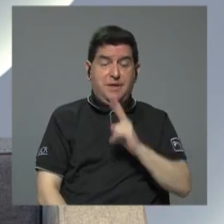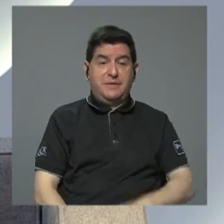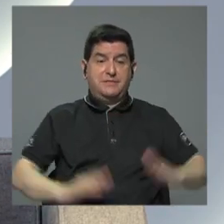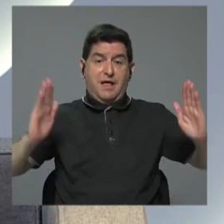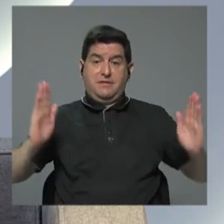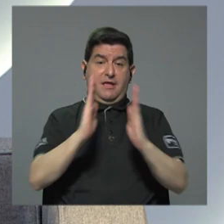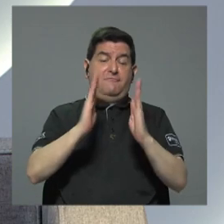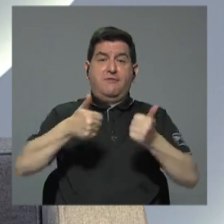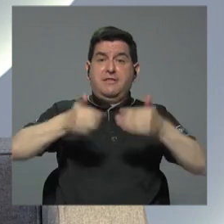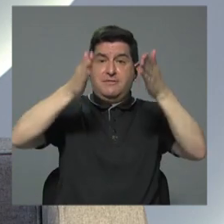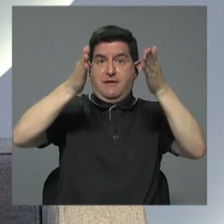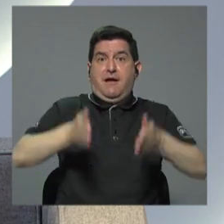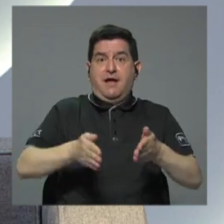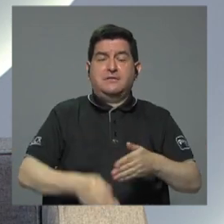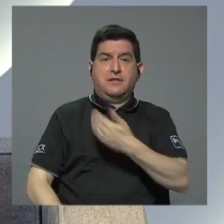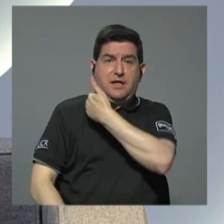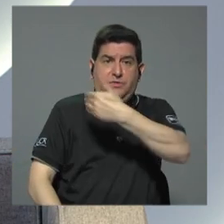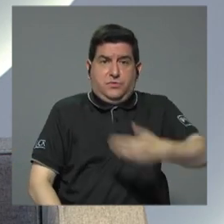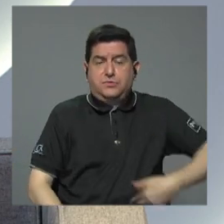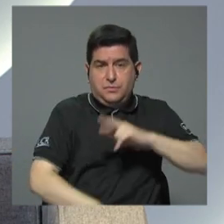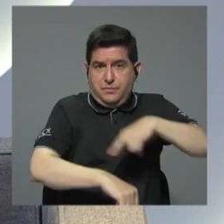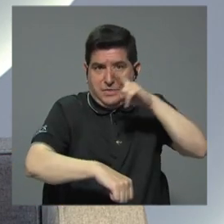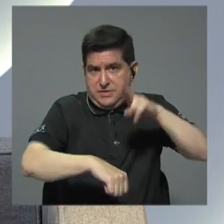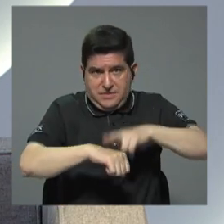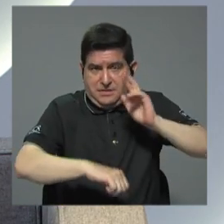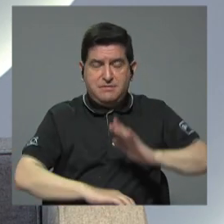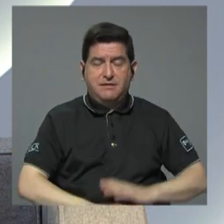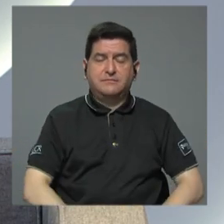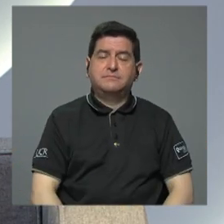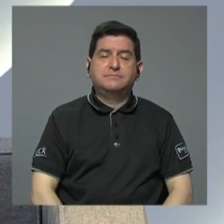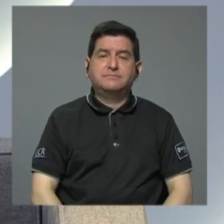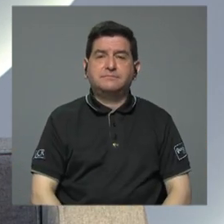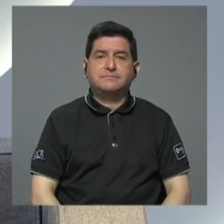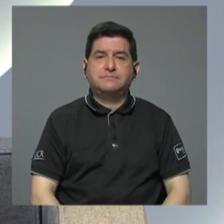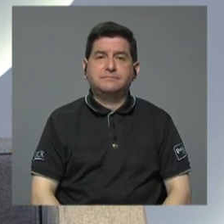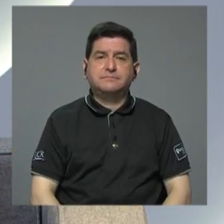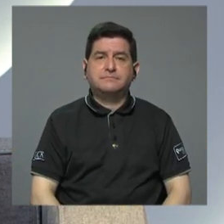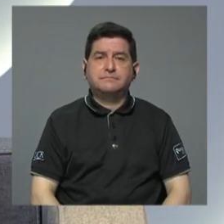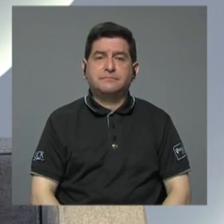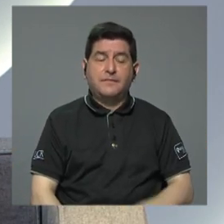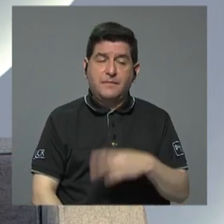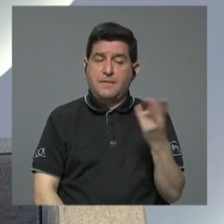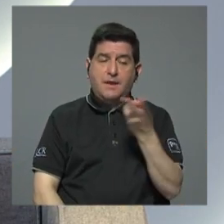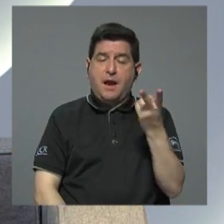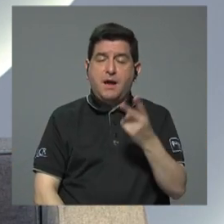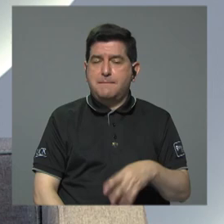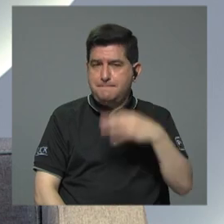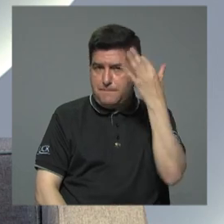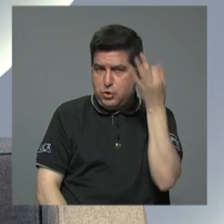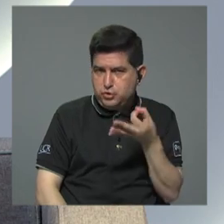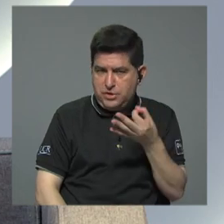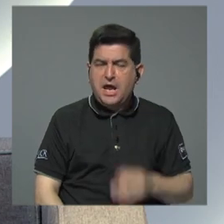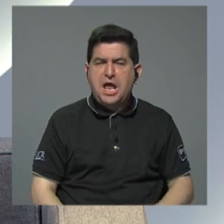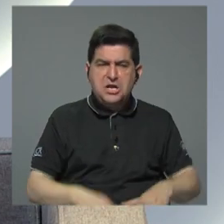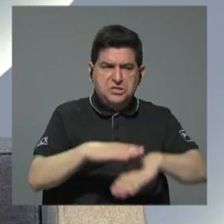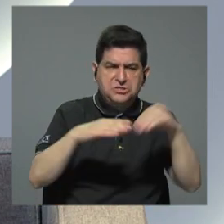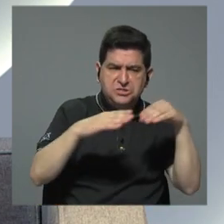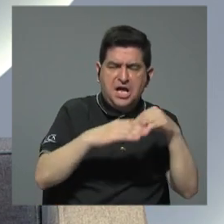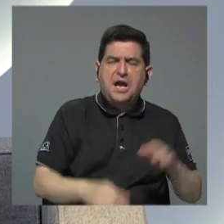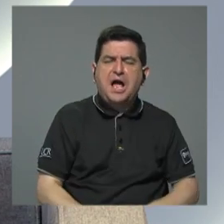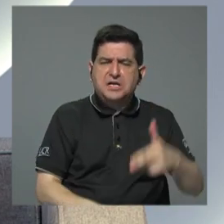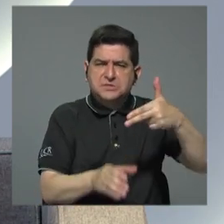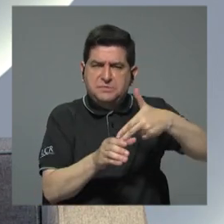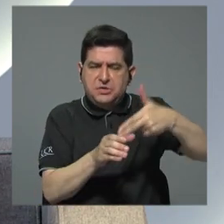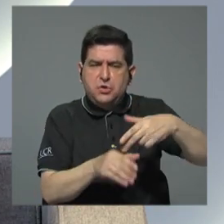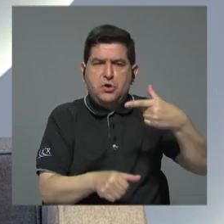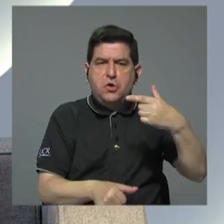enfrentan a los aspirantes a la presidencia de la República. Quienes apuestan, decíamos, por extraer gas y petróleo son de la tesis